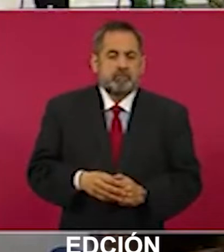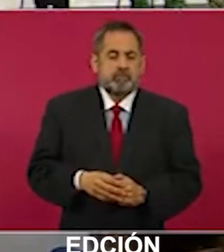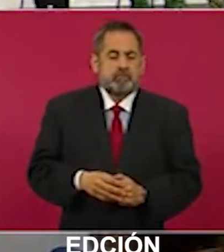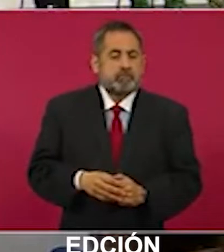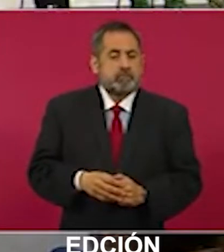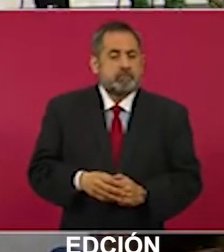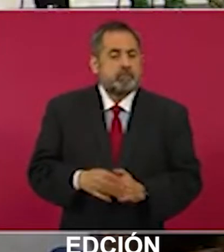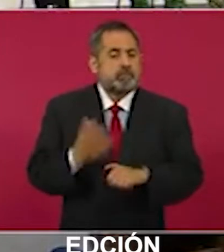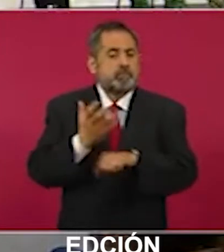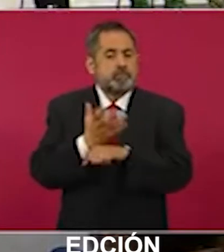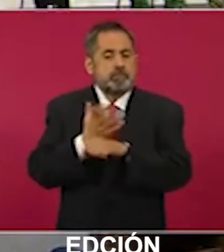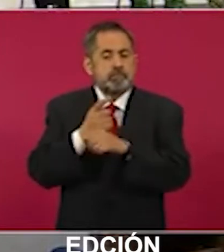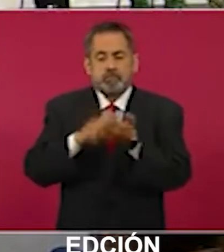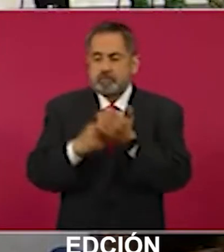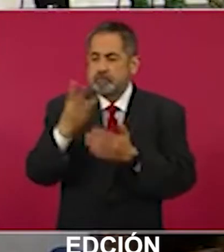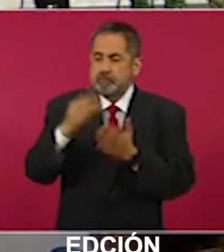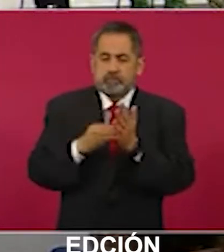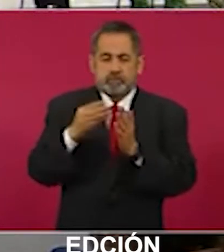Y en Estados Unidos,